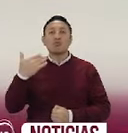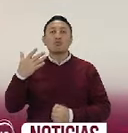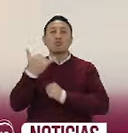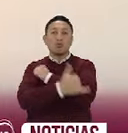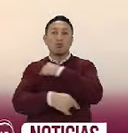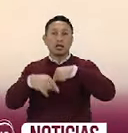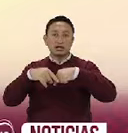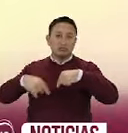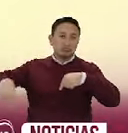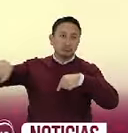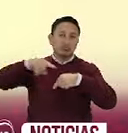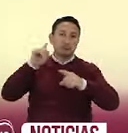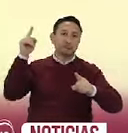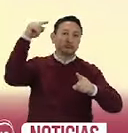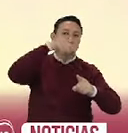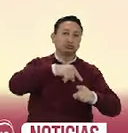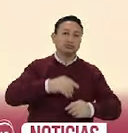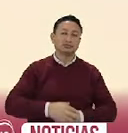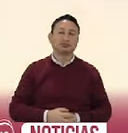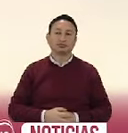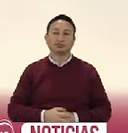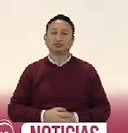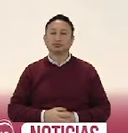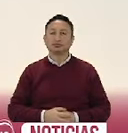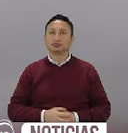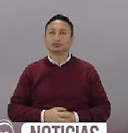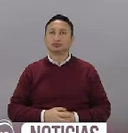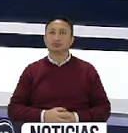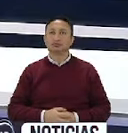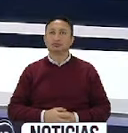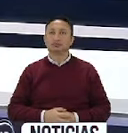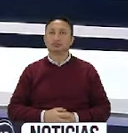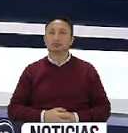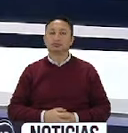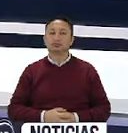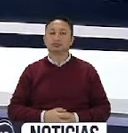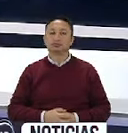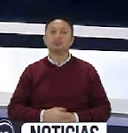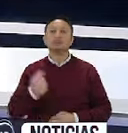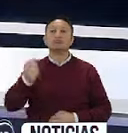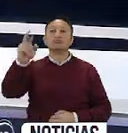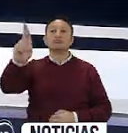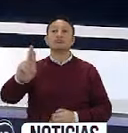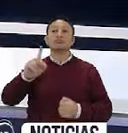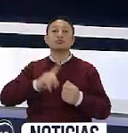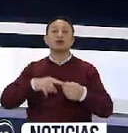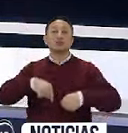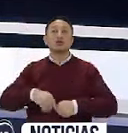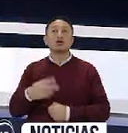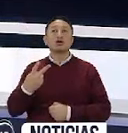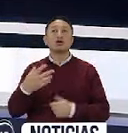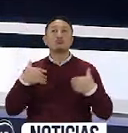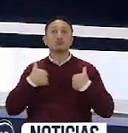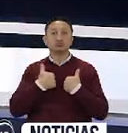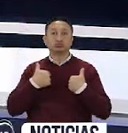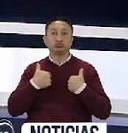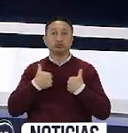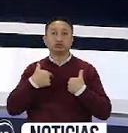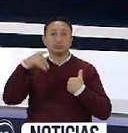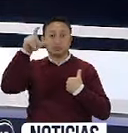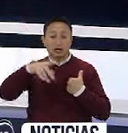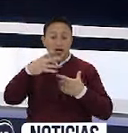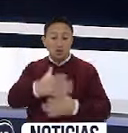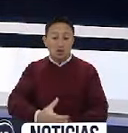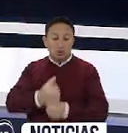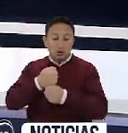Europa. Informó Edwin Benalcázar. En el sur de Quito, dos mascotas fueron rescatadas por el personal